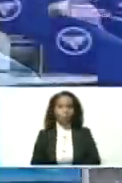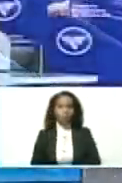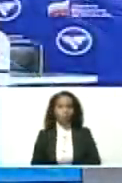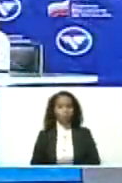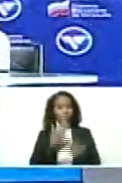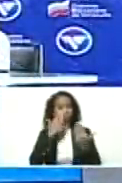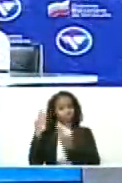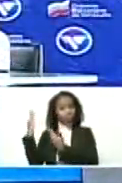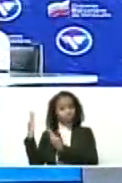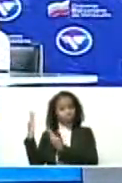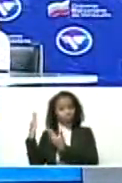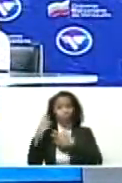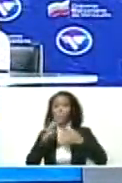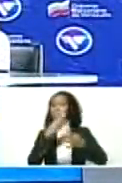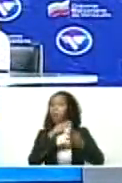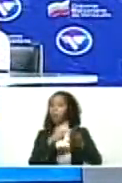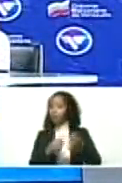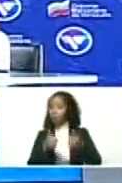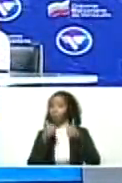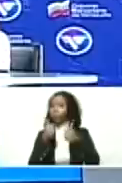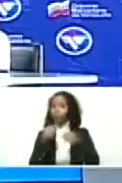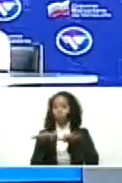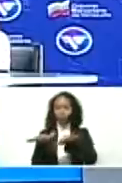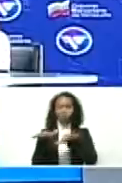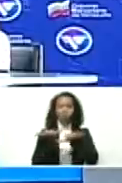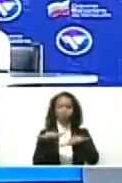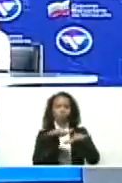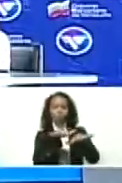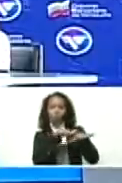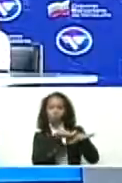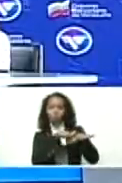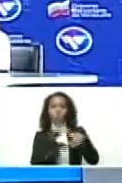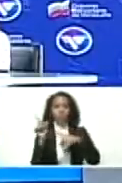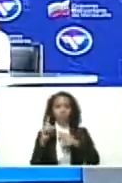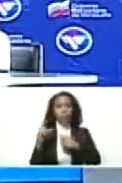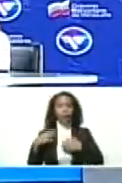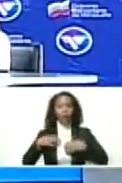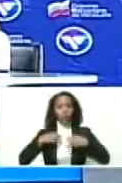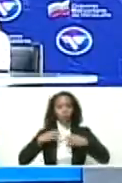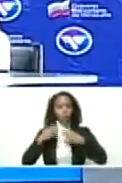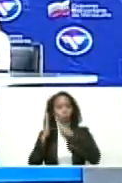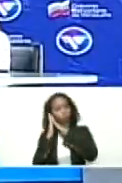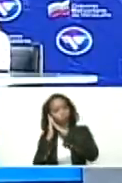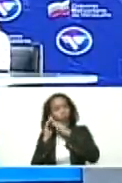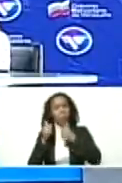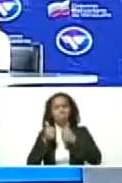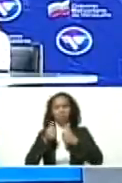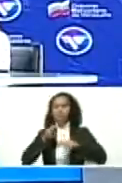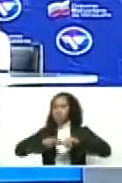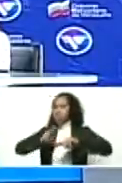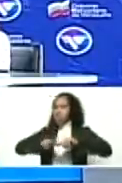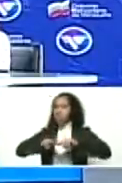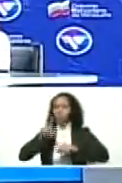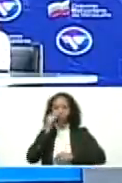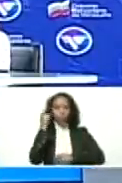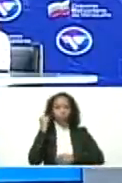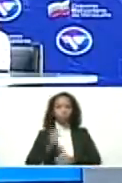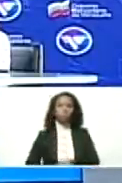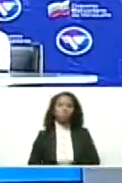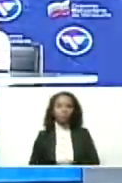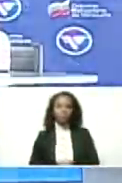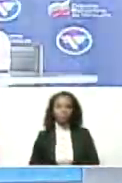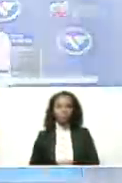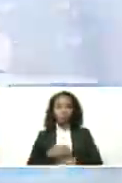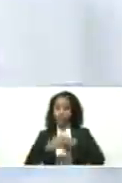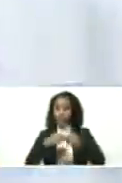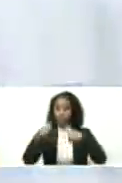Fíjense qué calidad de producto, qué belleza, ¿verdad? Esas pijamas tan lindas para los niños, niñas,